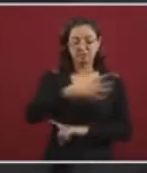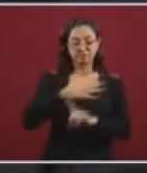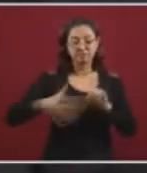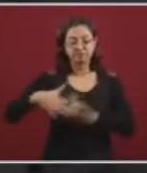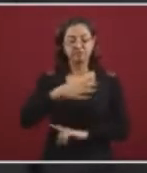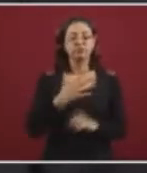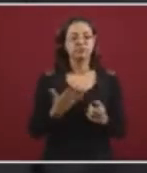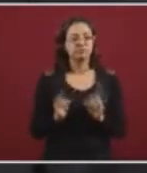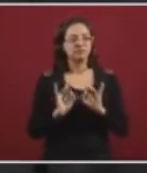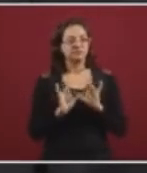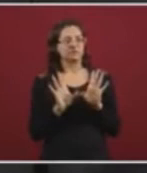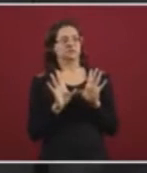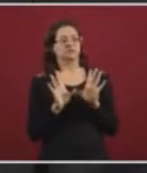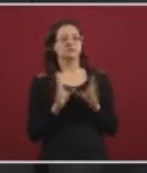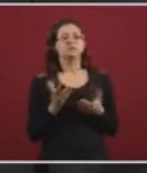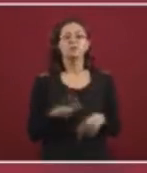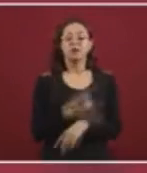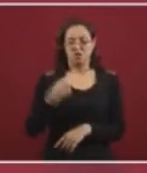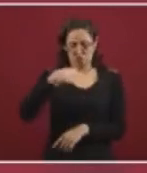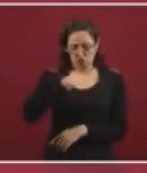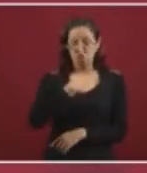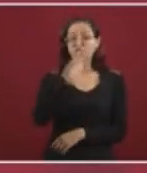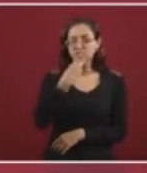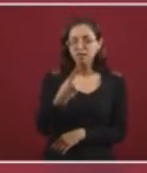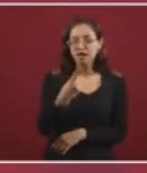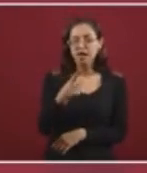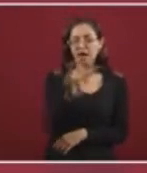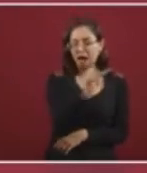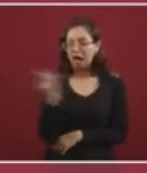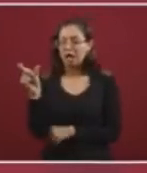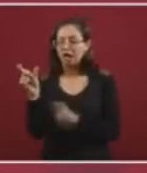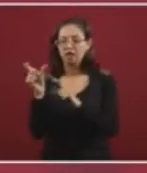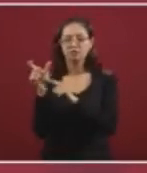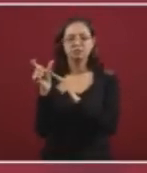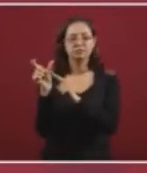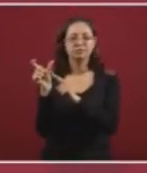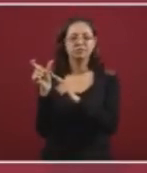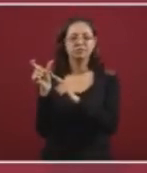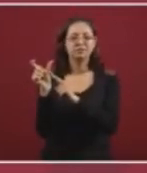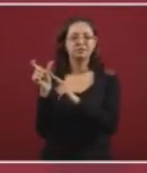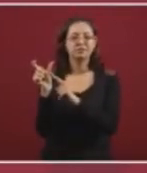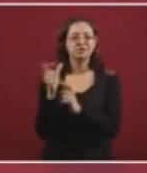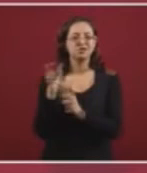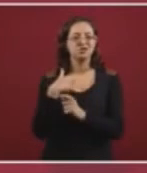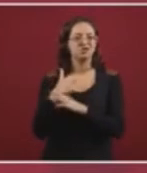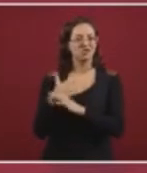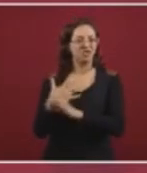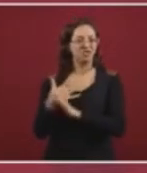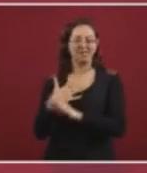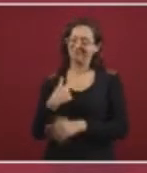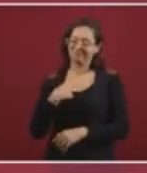saca de contexto, ¿sí?, pues se piensa que la dije yo. Estábamos